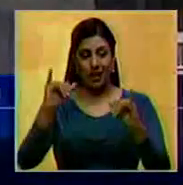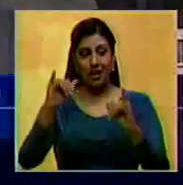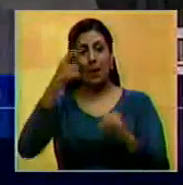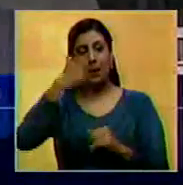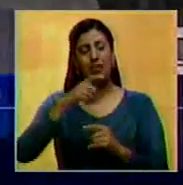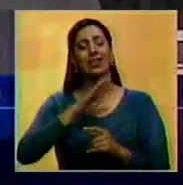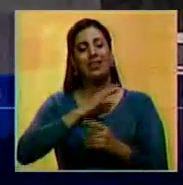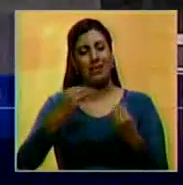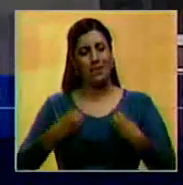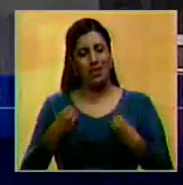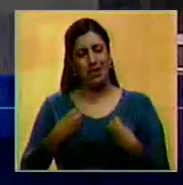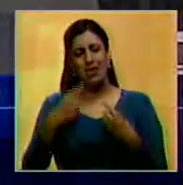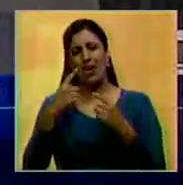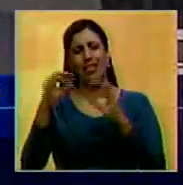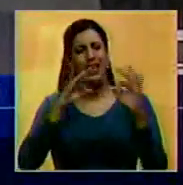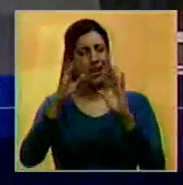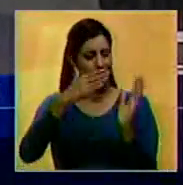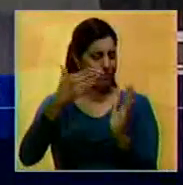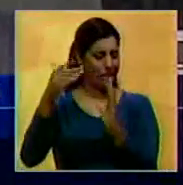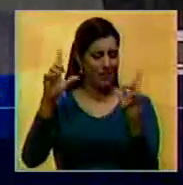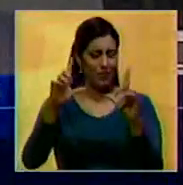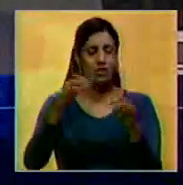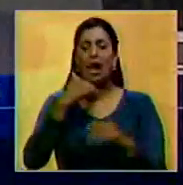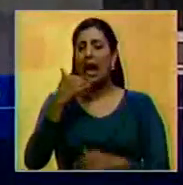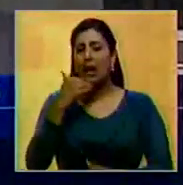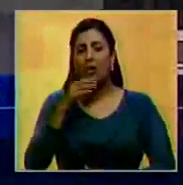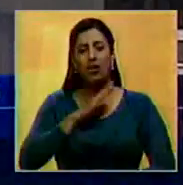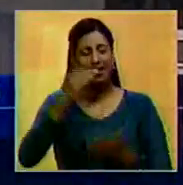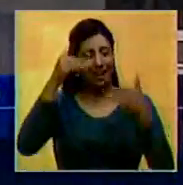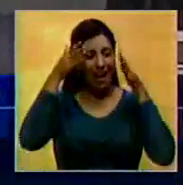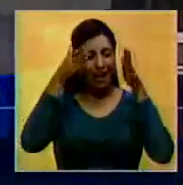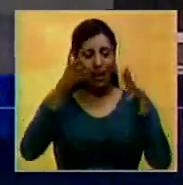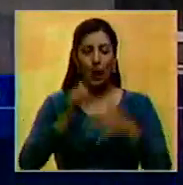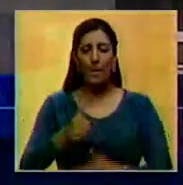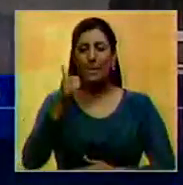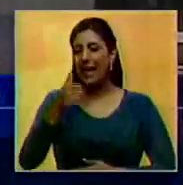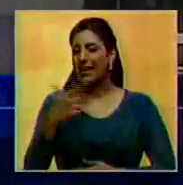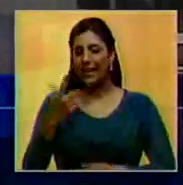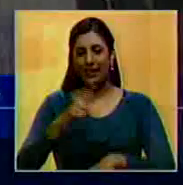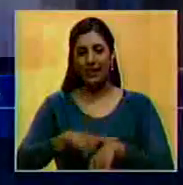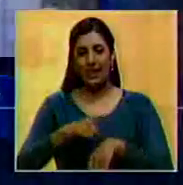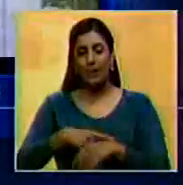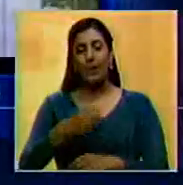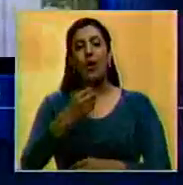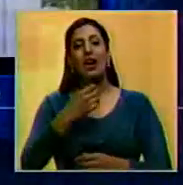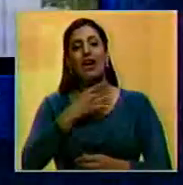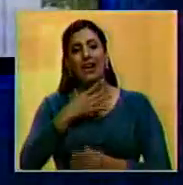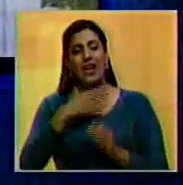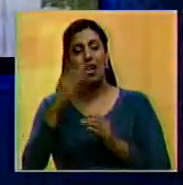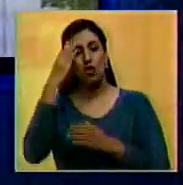Regalado llevó una vida fuera del mundo de la televisión, la cual dedicó su mayor parte del tiempo al evangelio y a Dios.